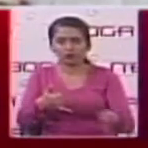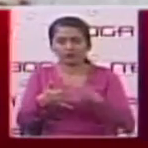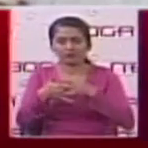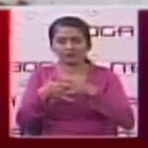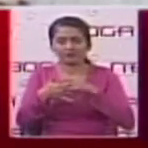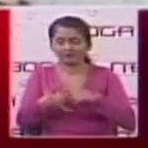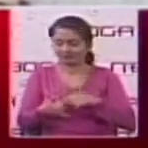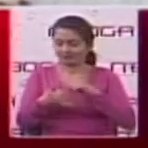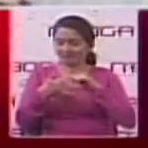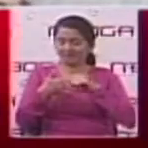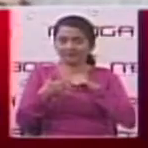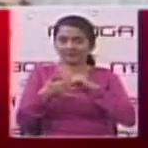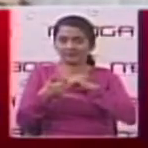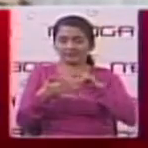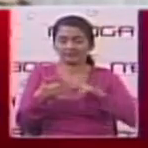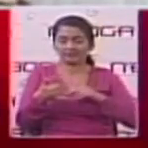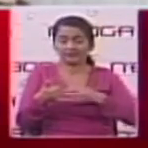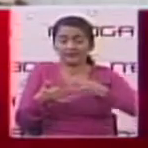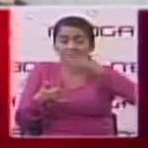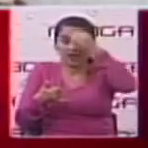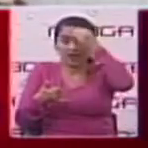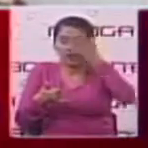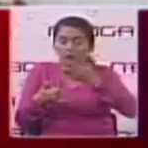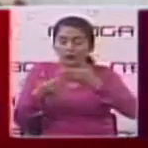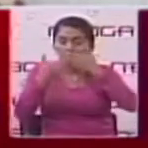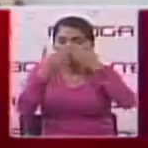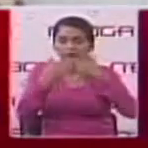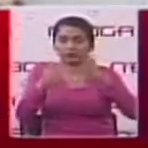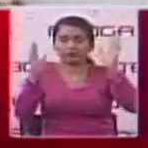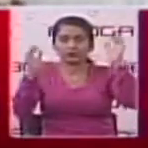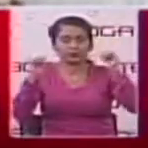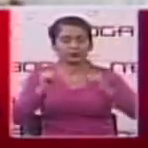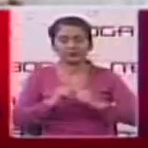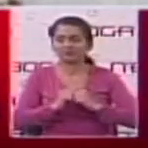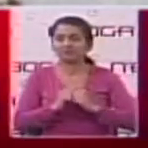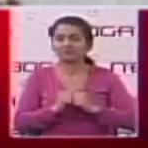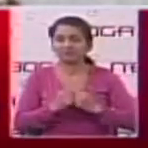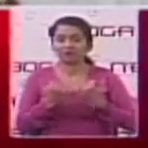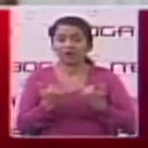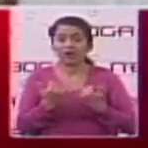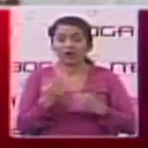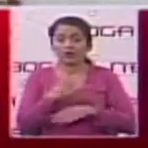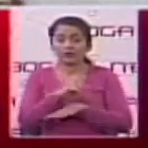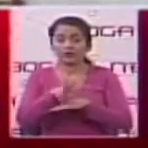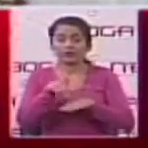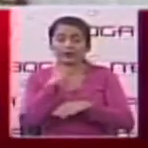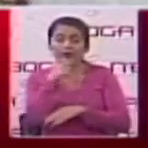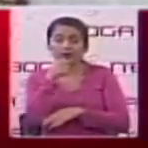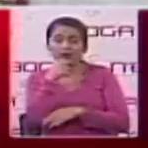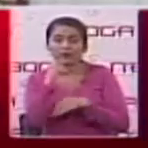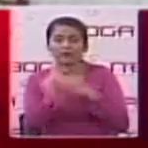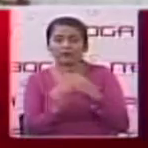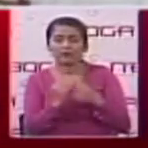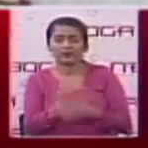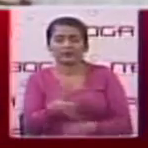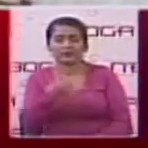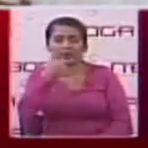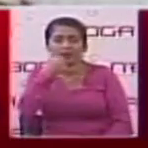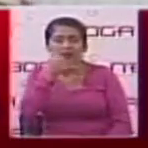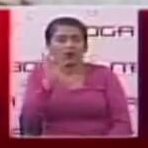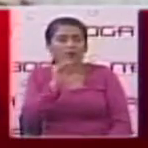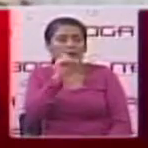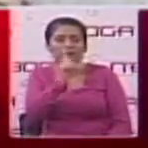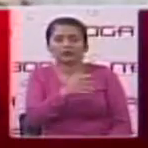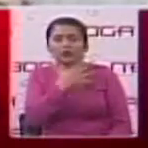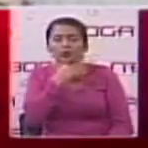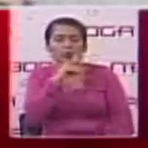cambiando completamente toda las premisas de esta profesión, las premisas de incluso el propio lector o espectador o